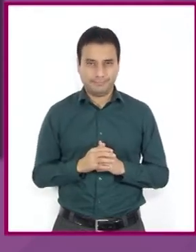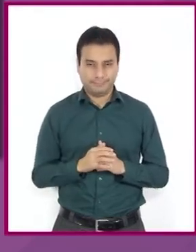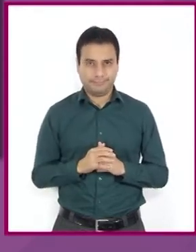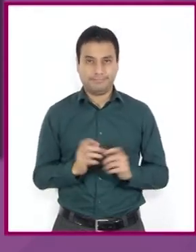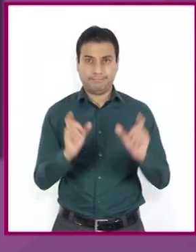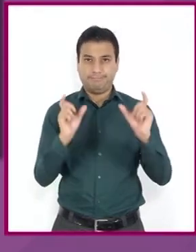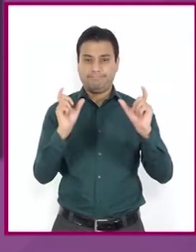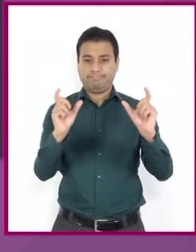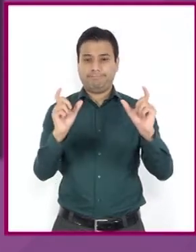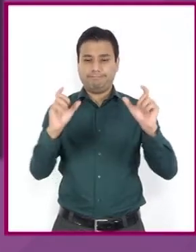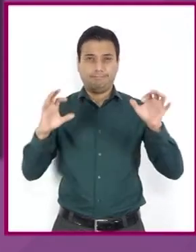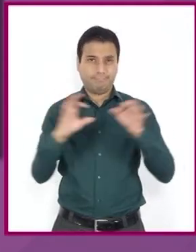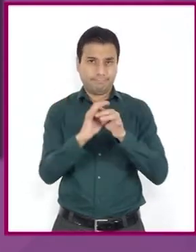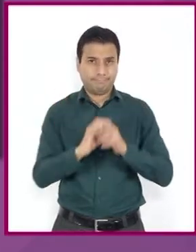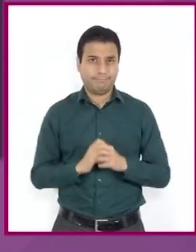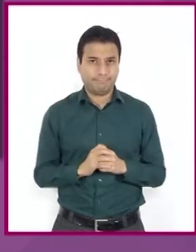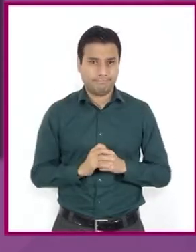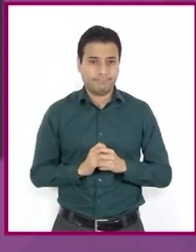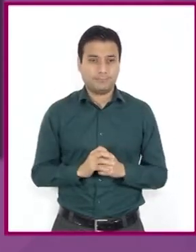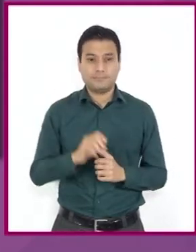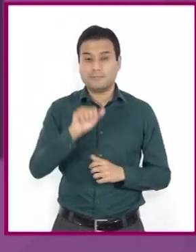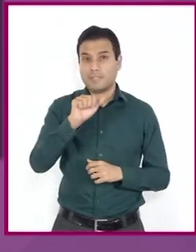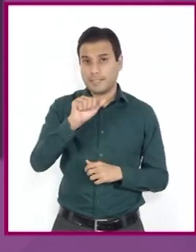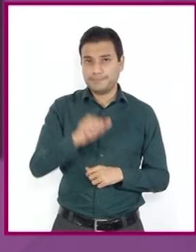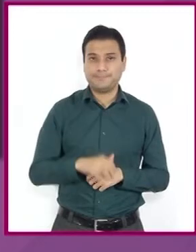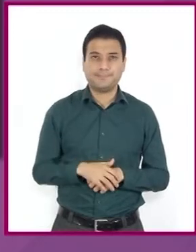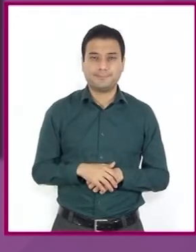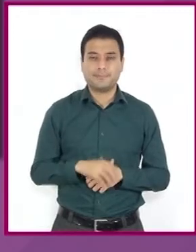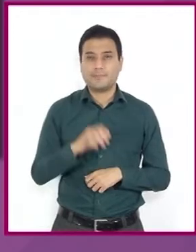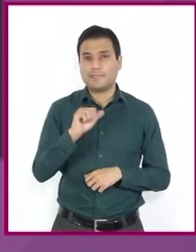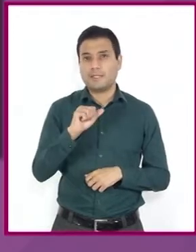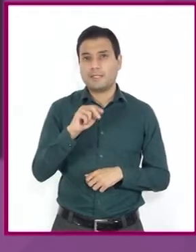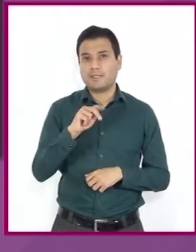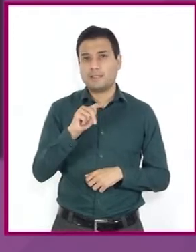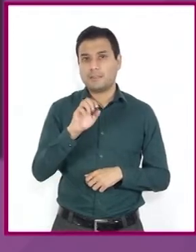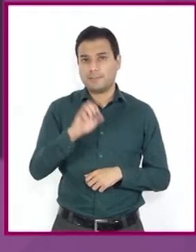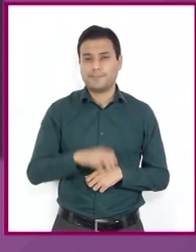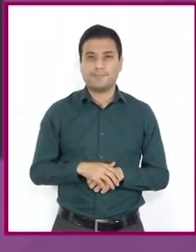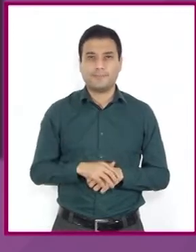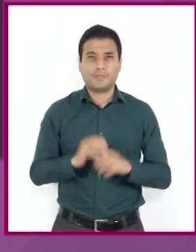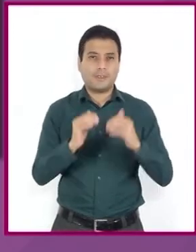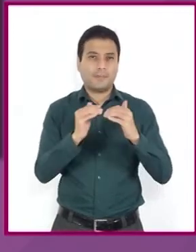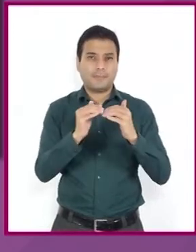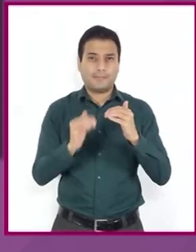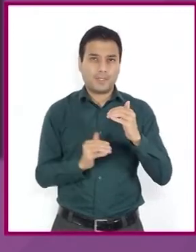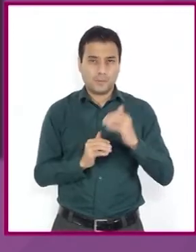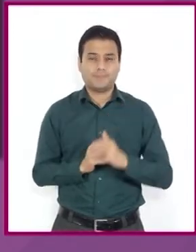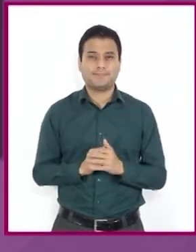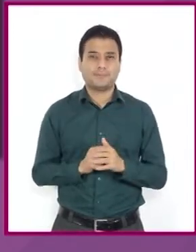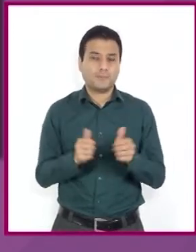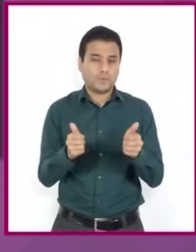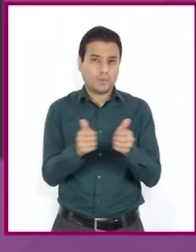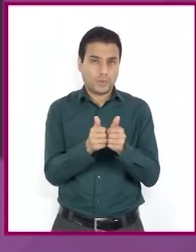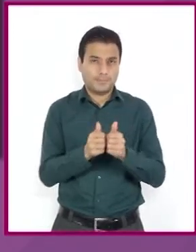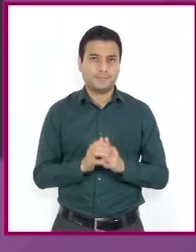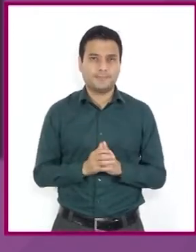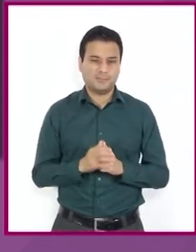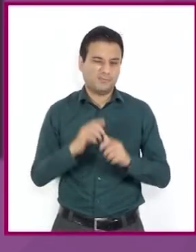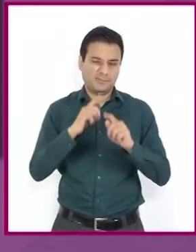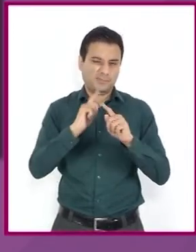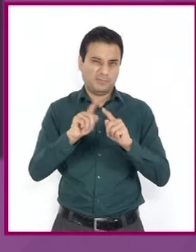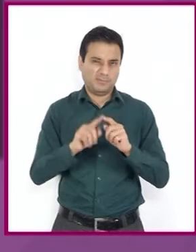su complemento. A, ante, bajo, con,